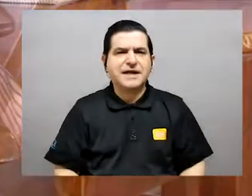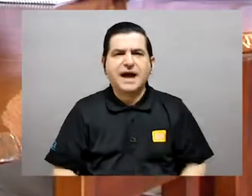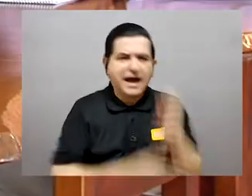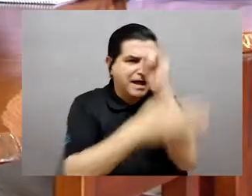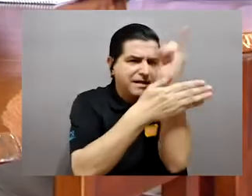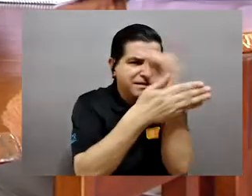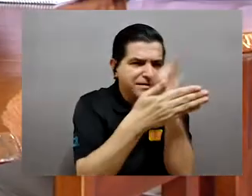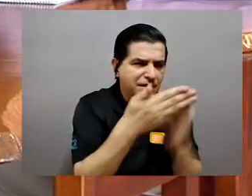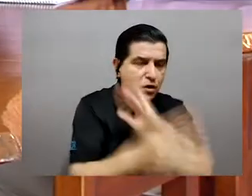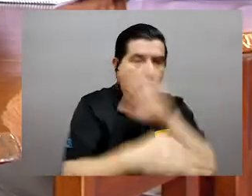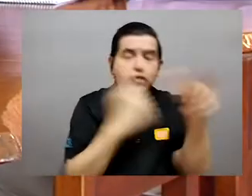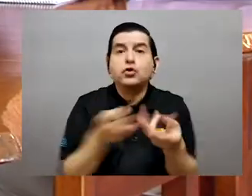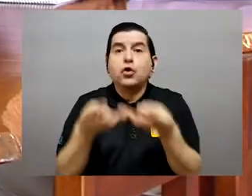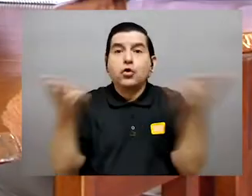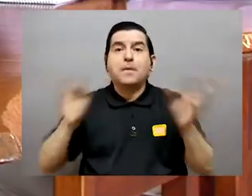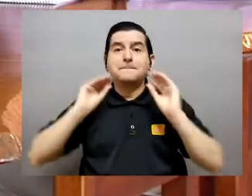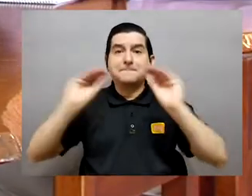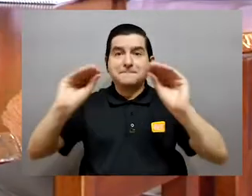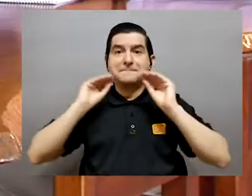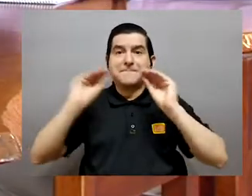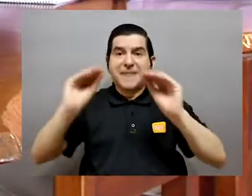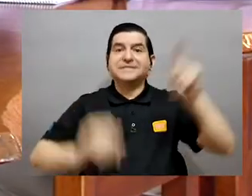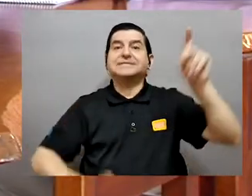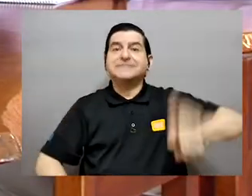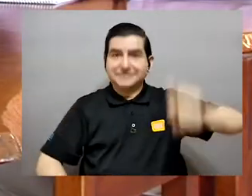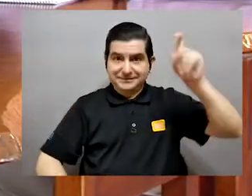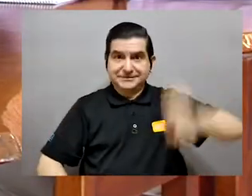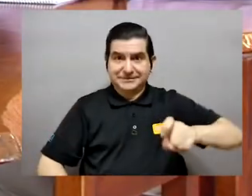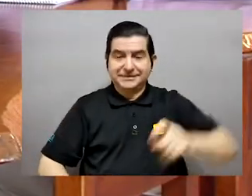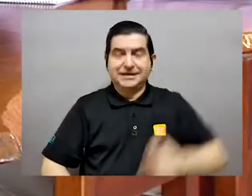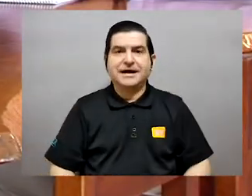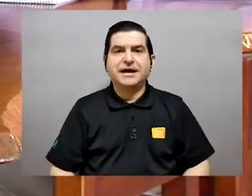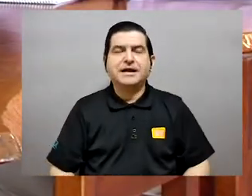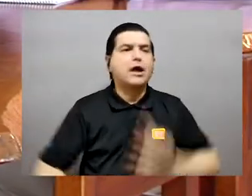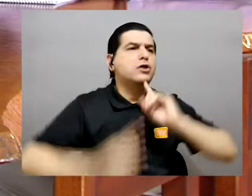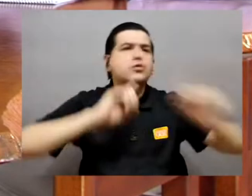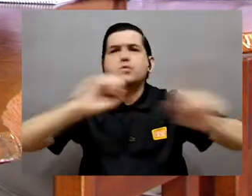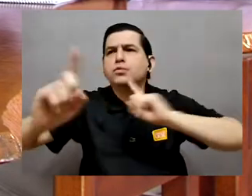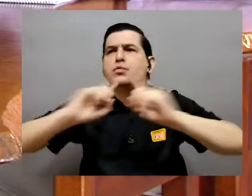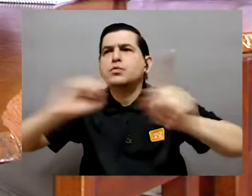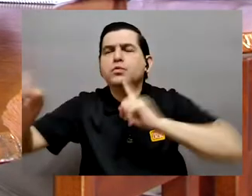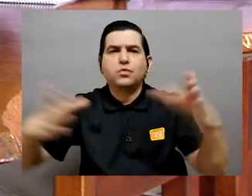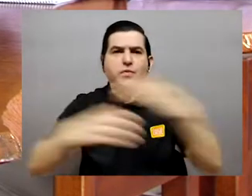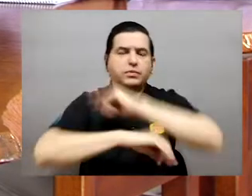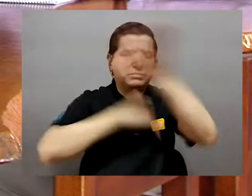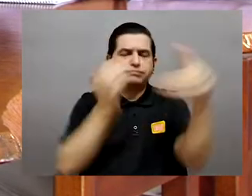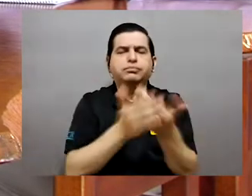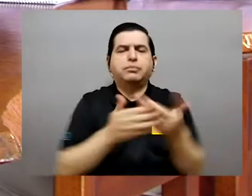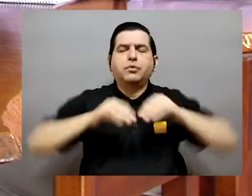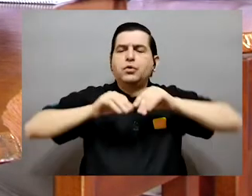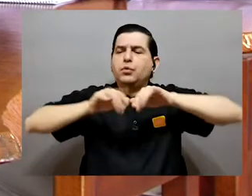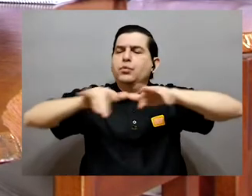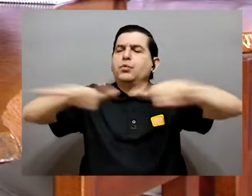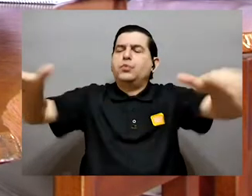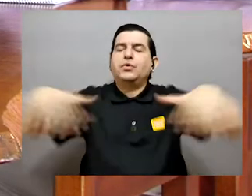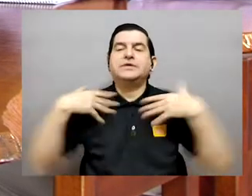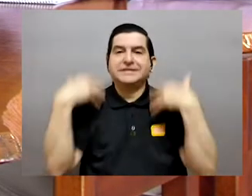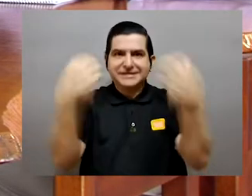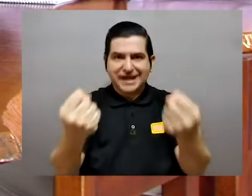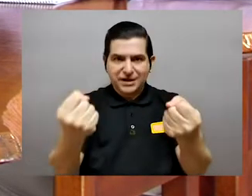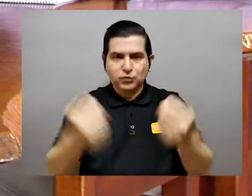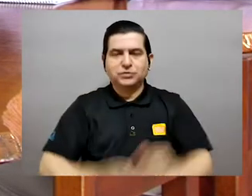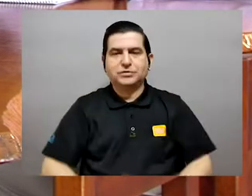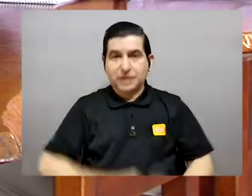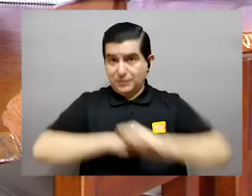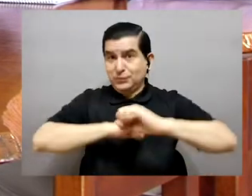tranquilo, y me había casado porque era una necesidad de casarme también. ¿Y usted hacía de profesor sustituto en ese momento también, que es muy importante?